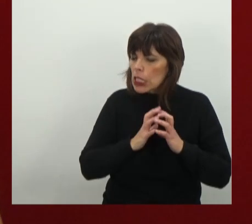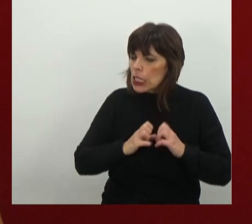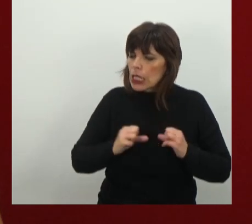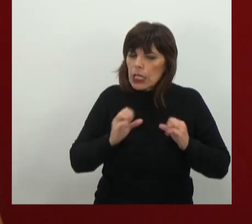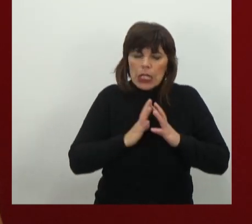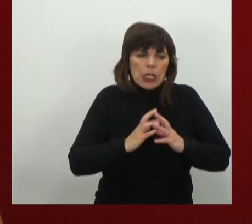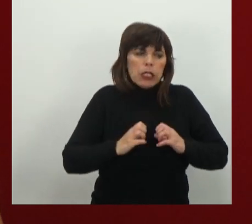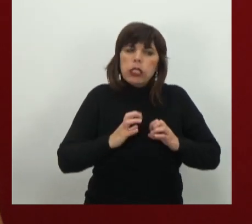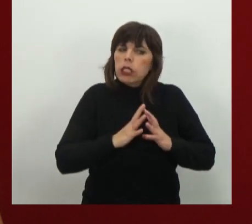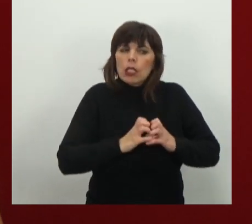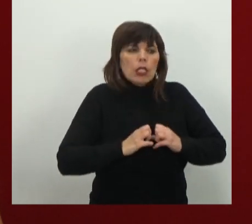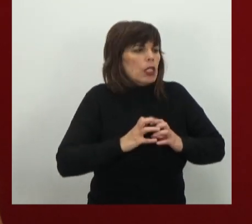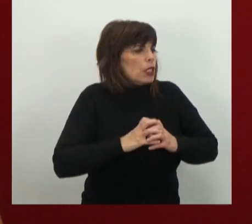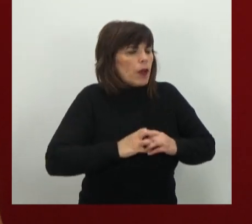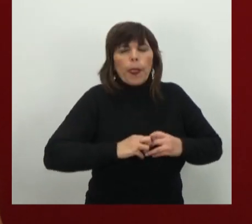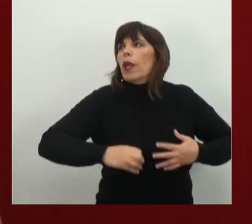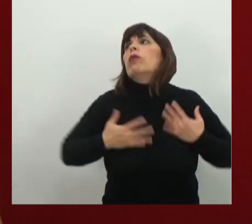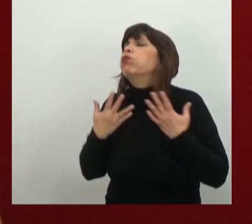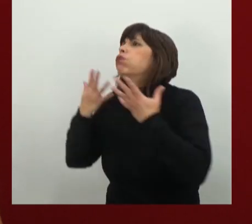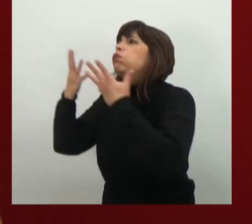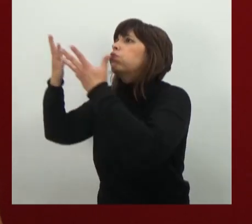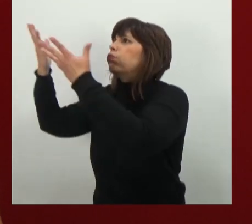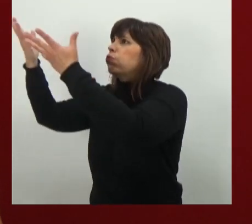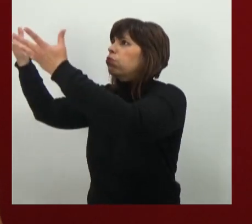toda vuestra ansiedad, sobre Él.